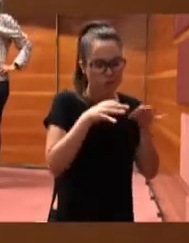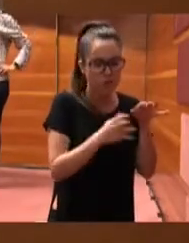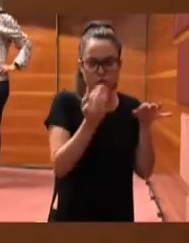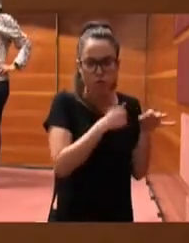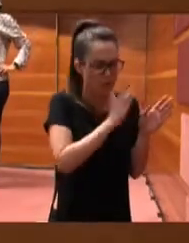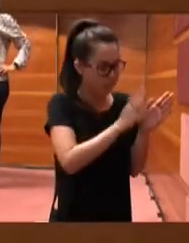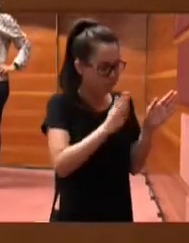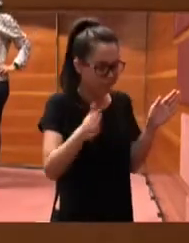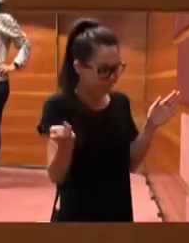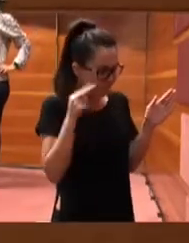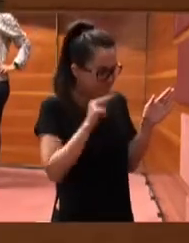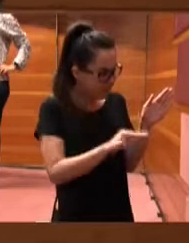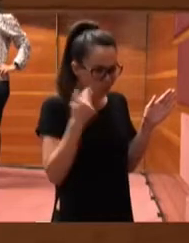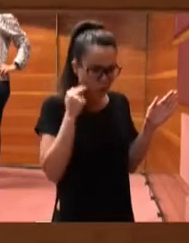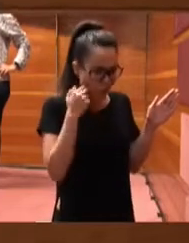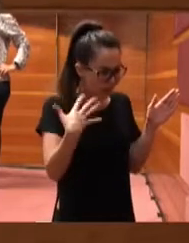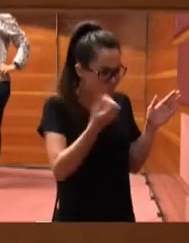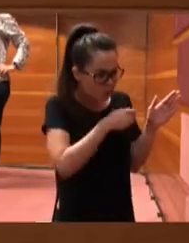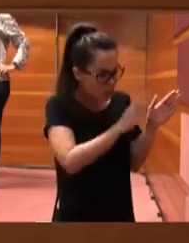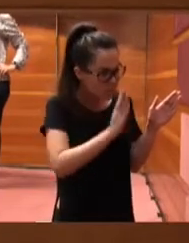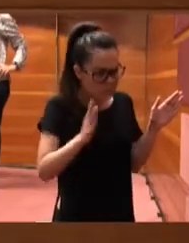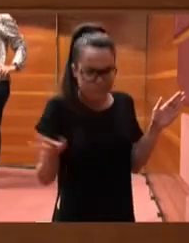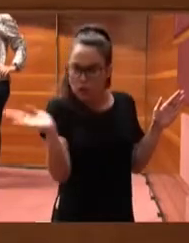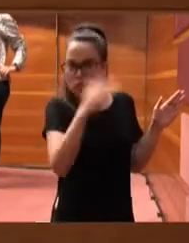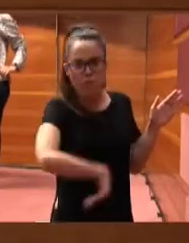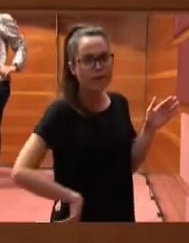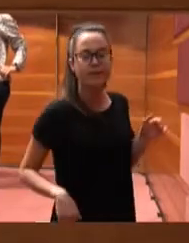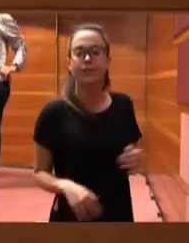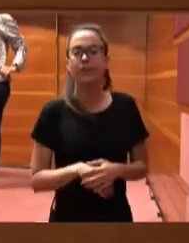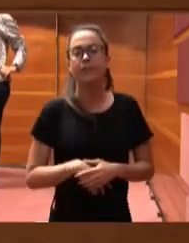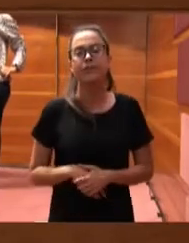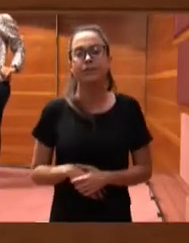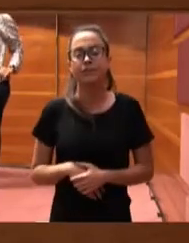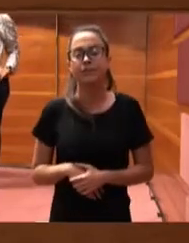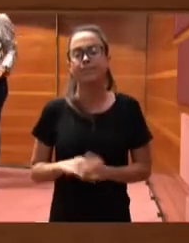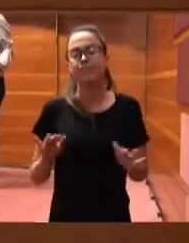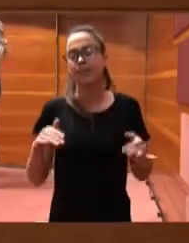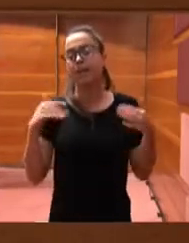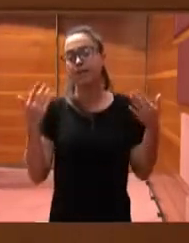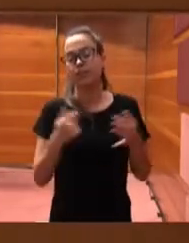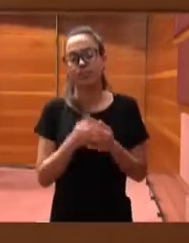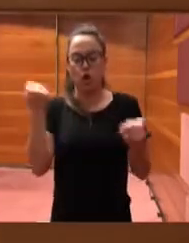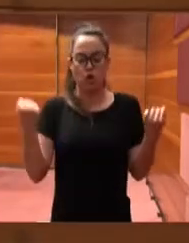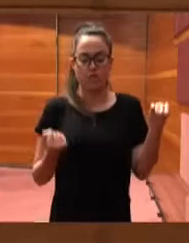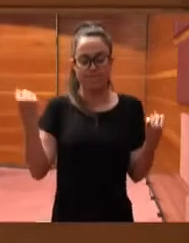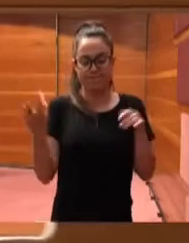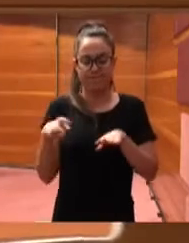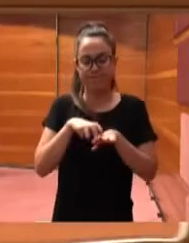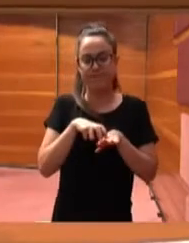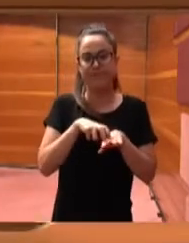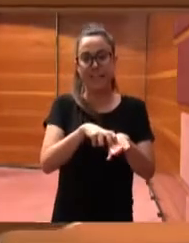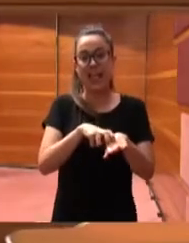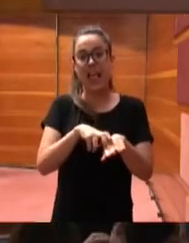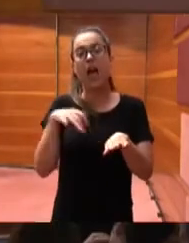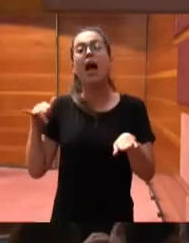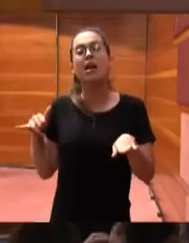supermercado de mi barrio, no. Bueno, pues mira, me voy a coger el coche y voy a ir al